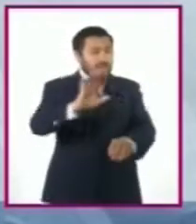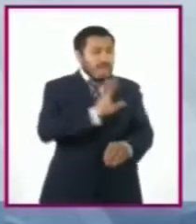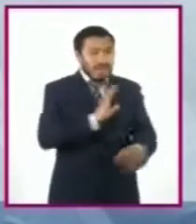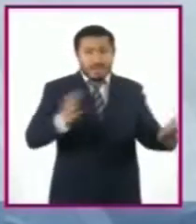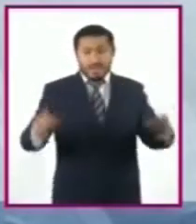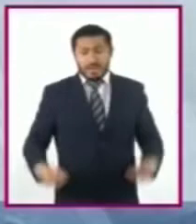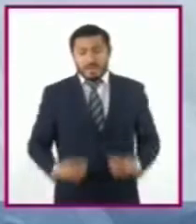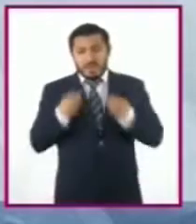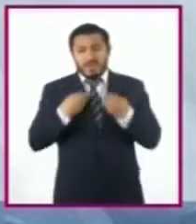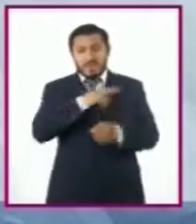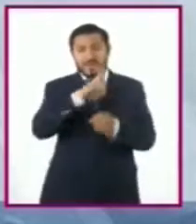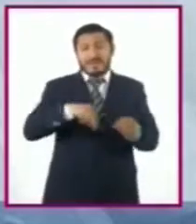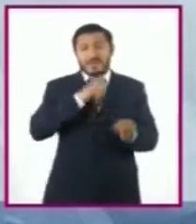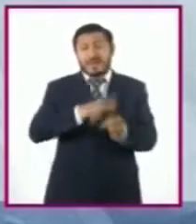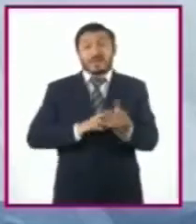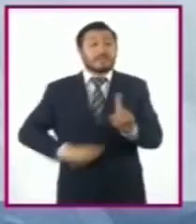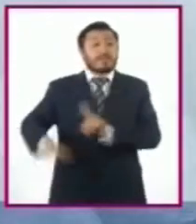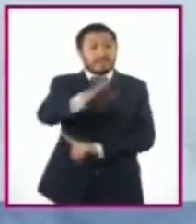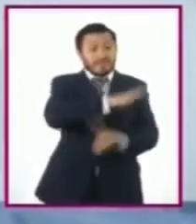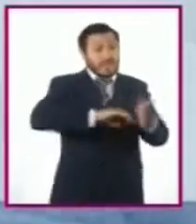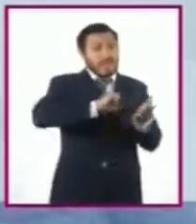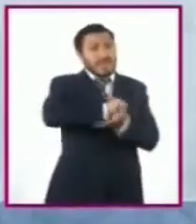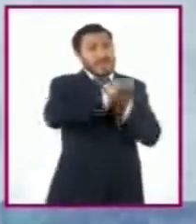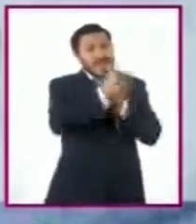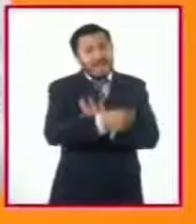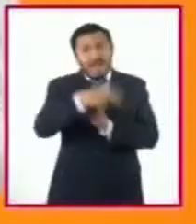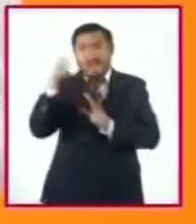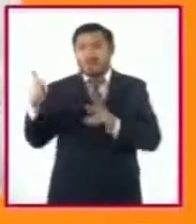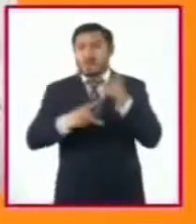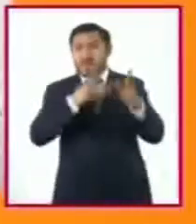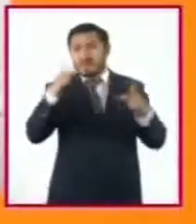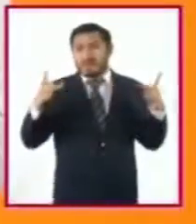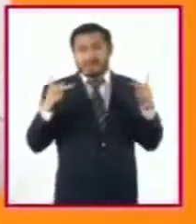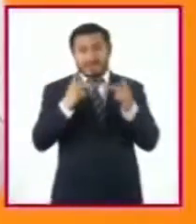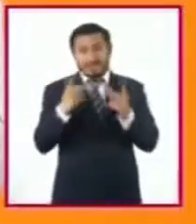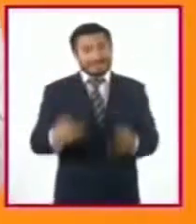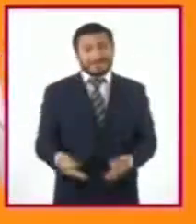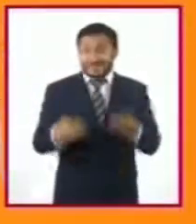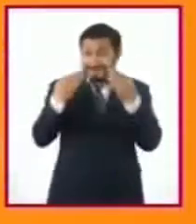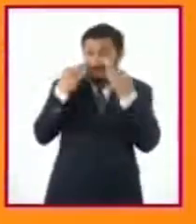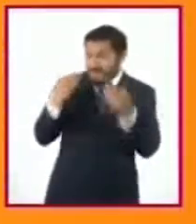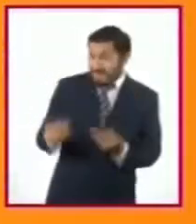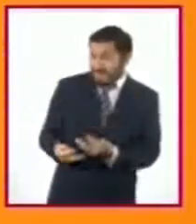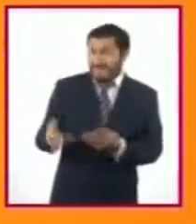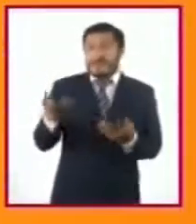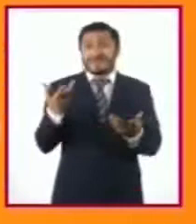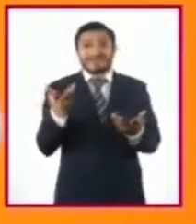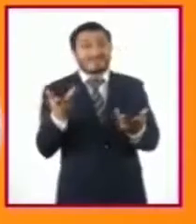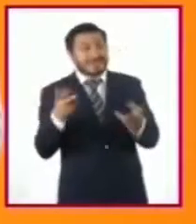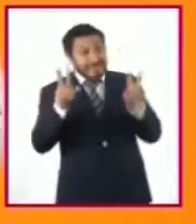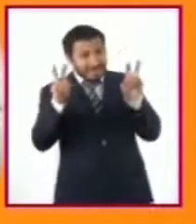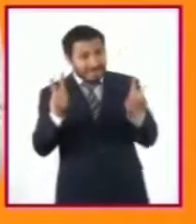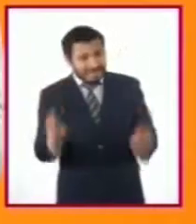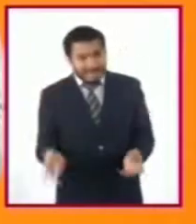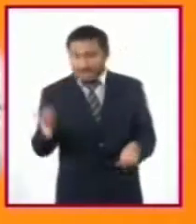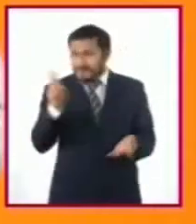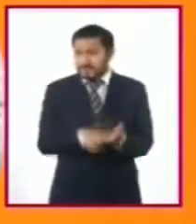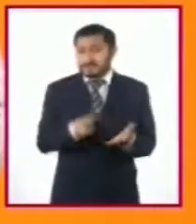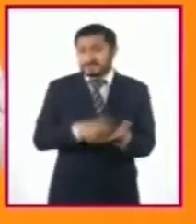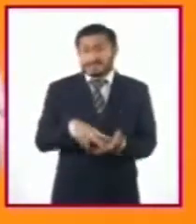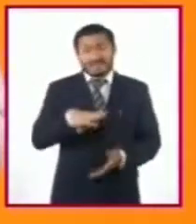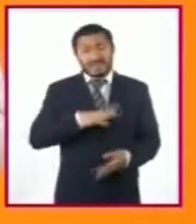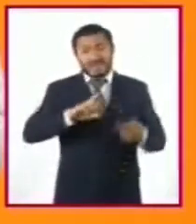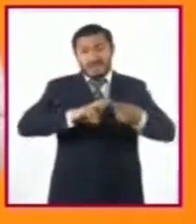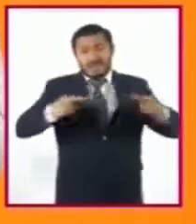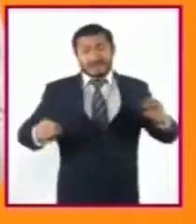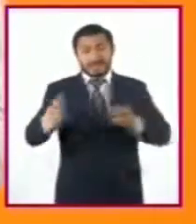naturaleza como sinónimos de perfección. ¿Te fijas cómo los temas y valores se relacionan con lo que la